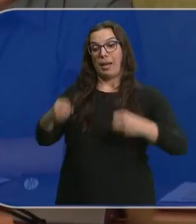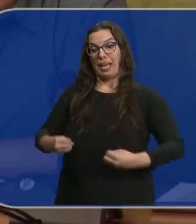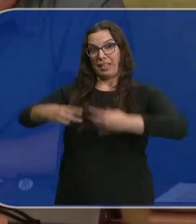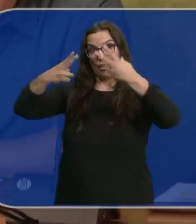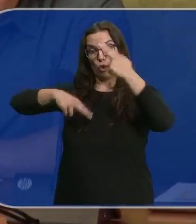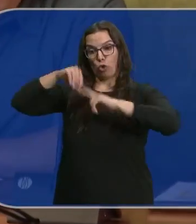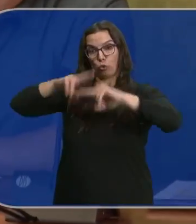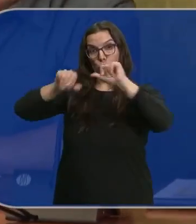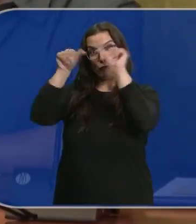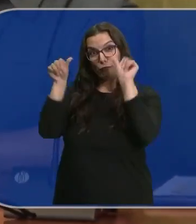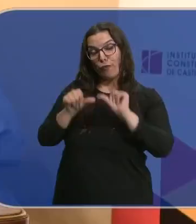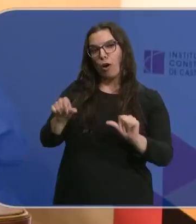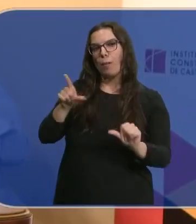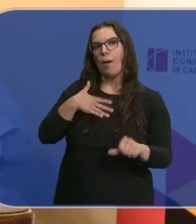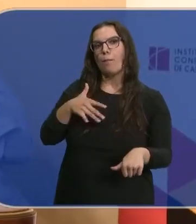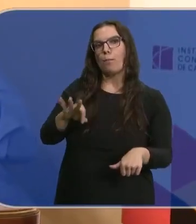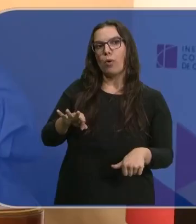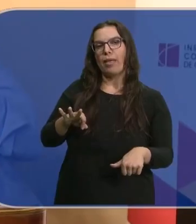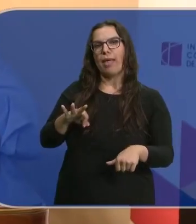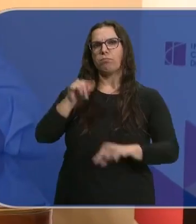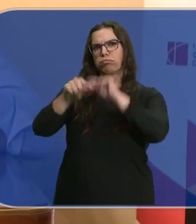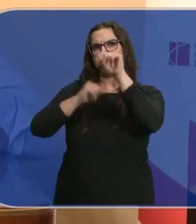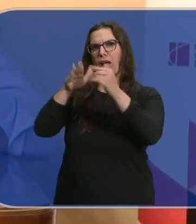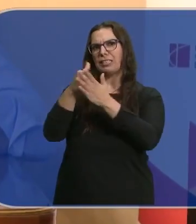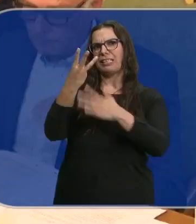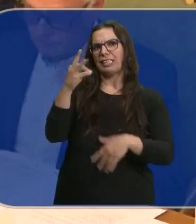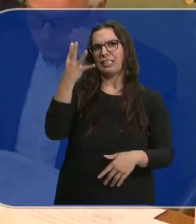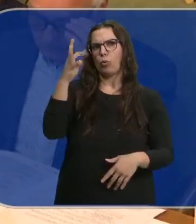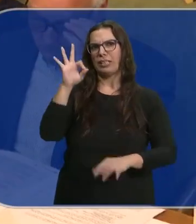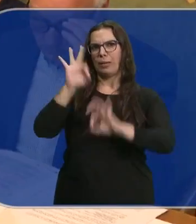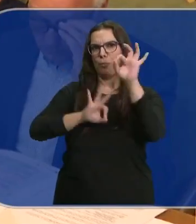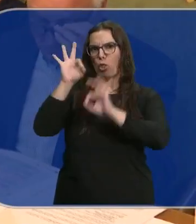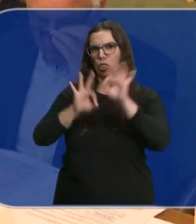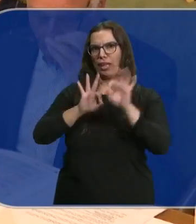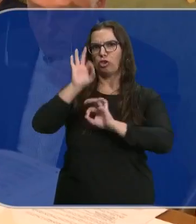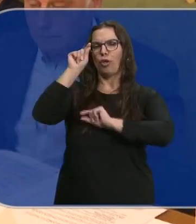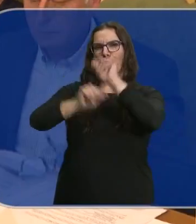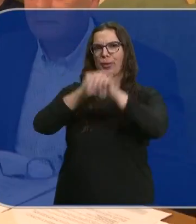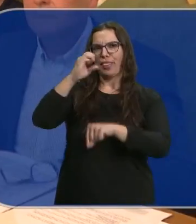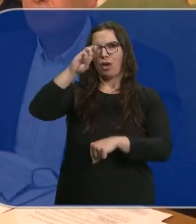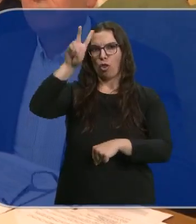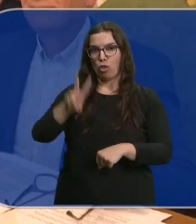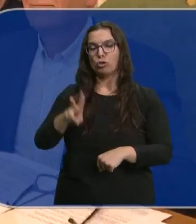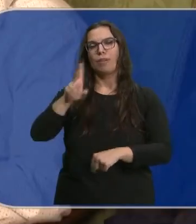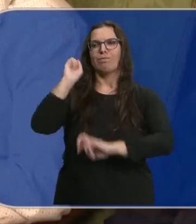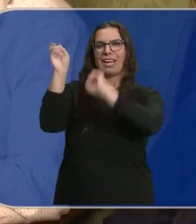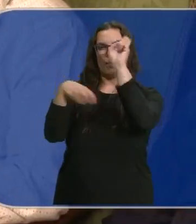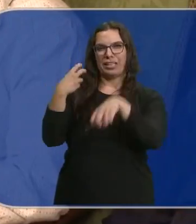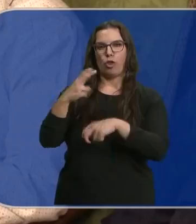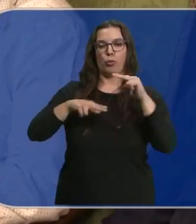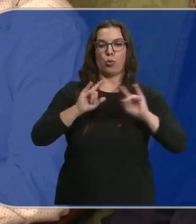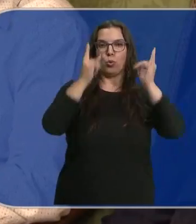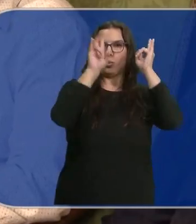las construcciones que pueden lanzar hasta el 30 y el 40% del CO2 de una ciudad, se apuesta sin duda por la